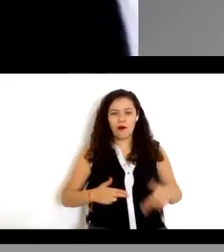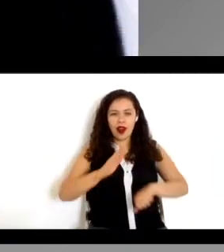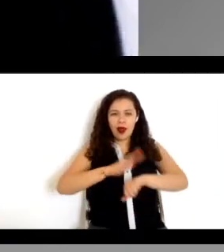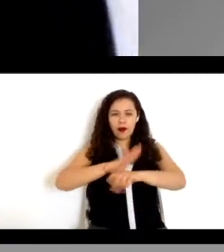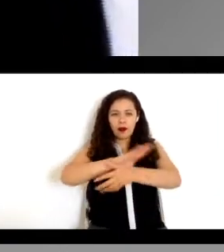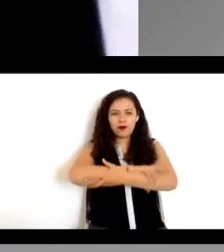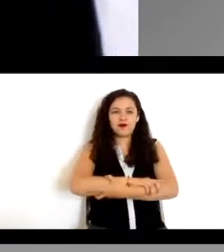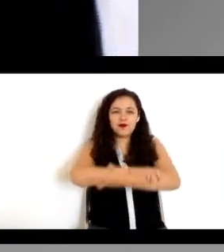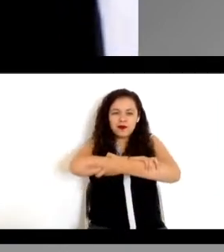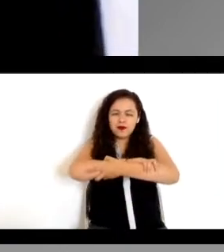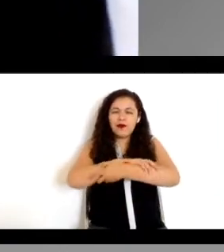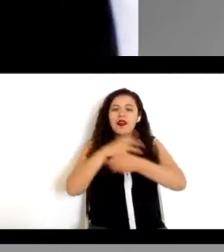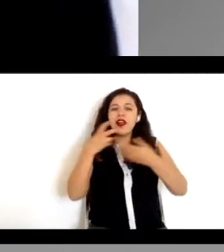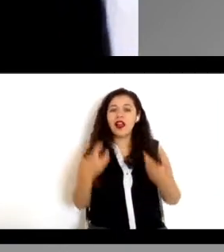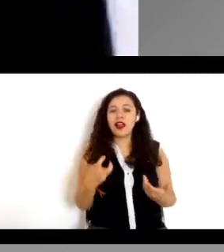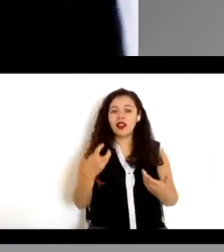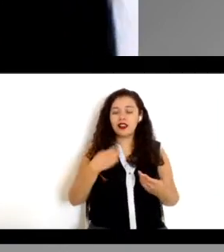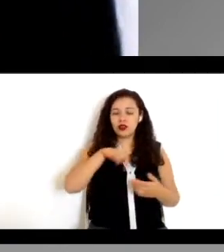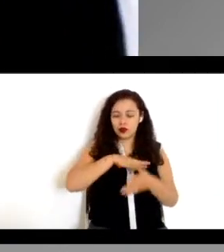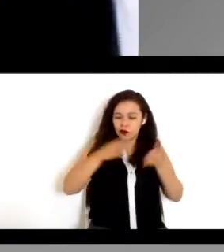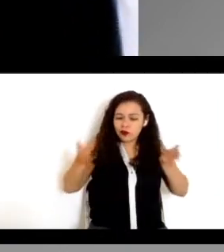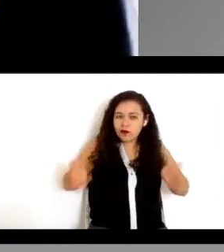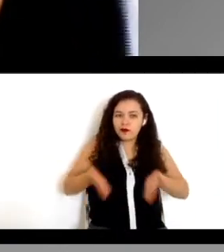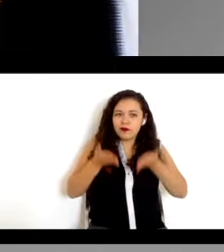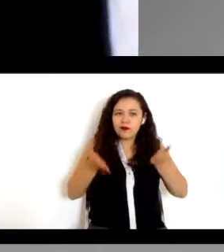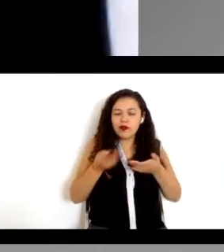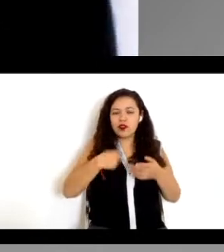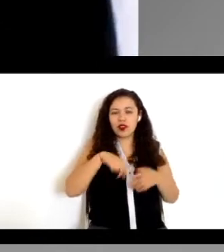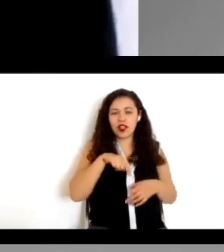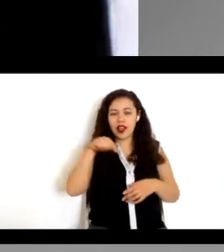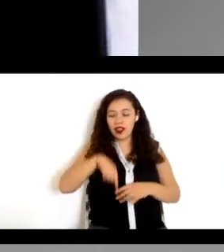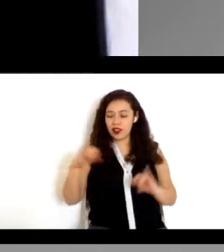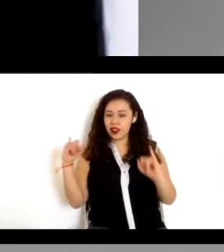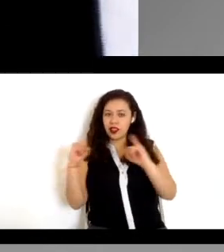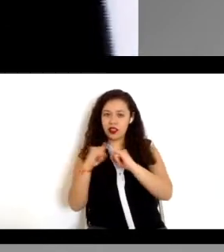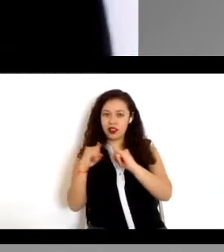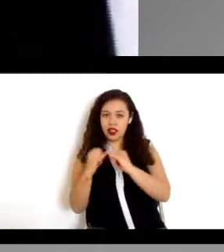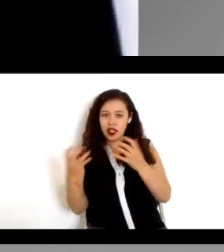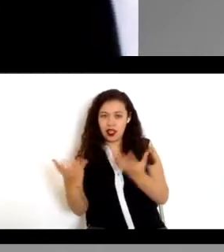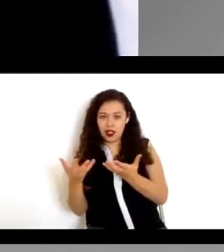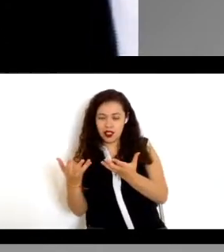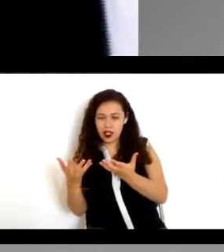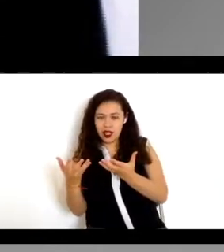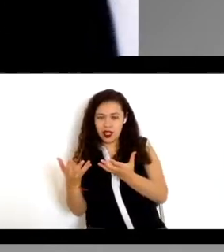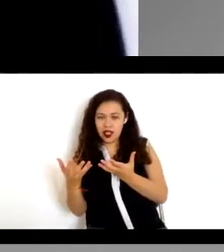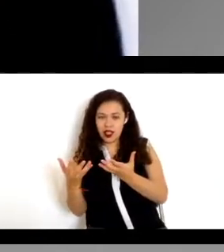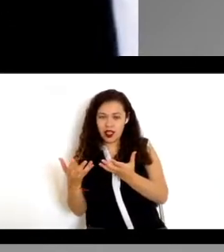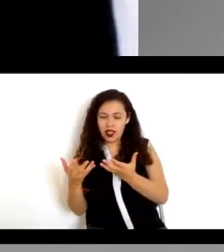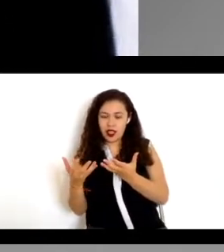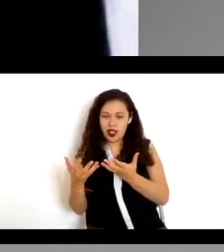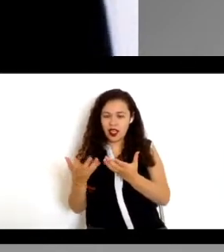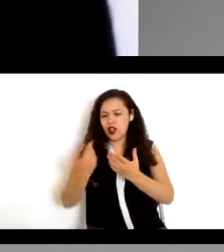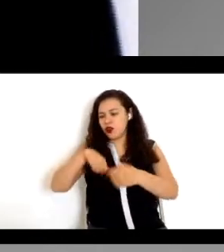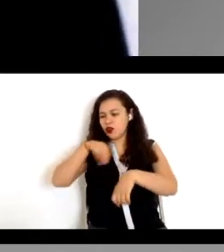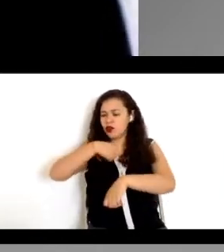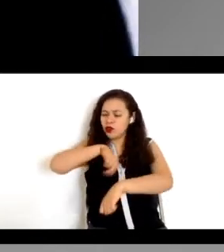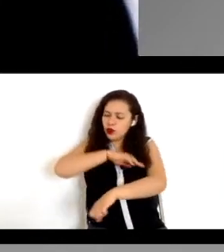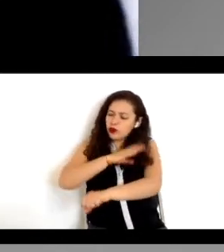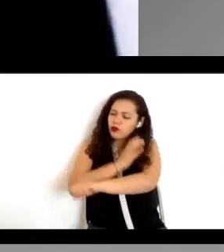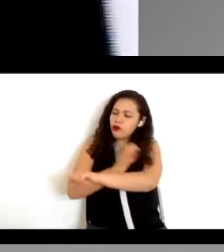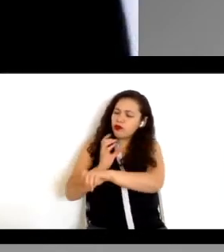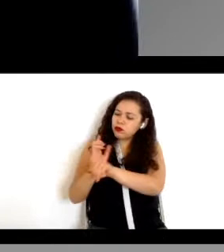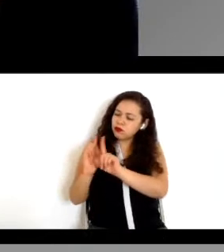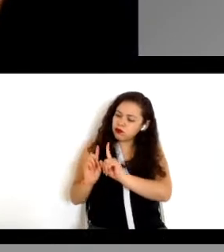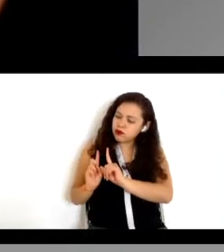podemos fortalecer desde lo que nosotros hacemos como instituciones, darles todo el acompañamiento y